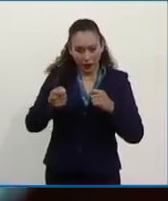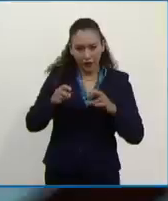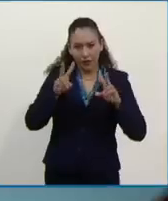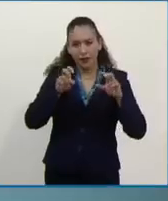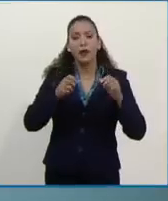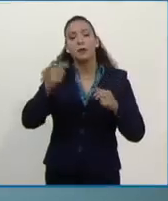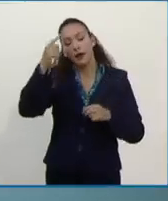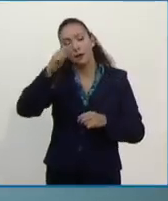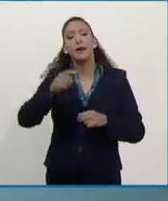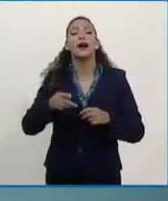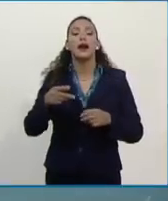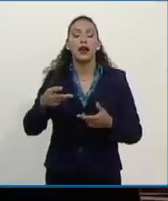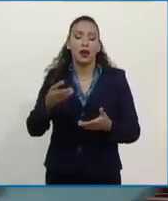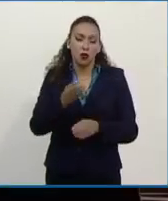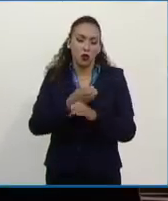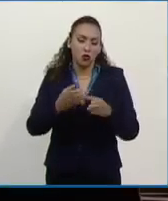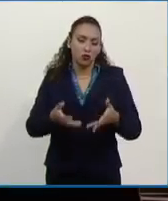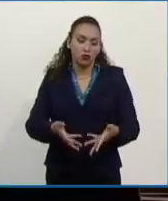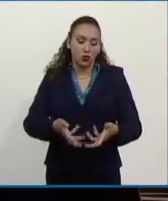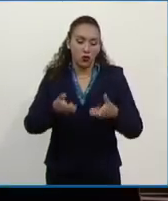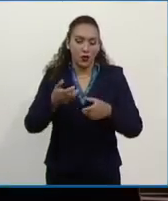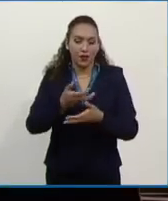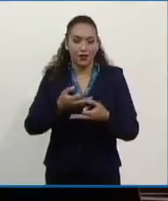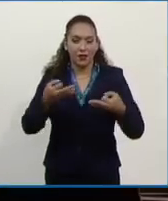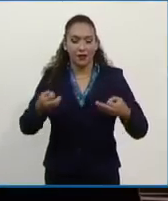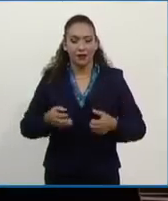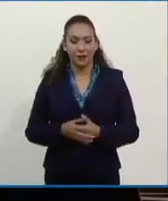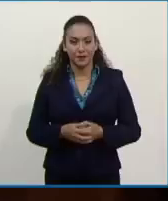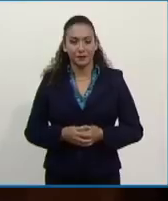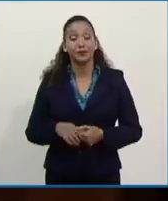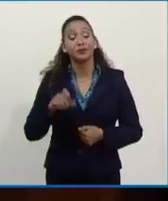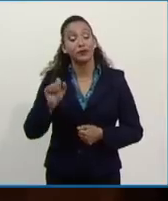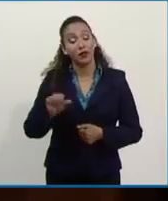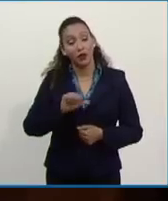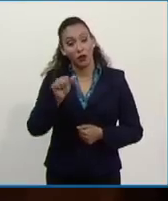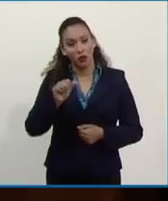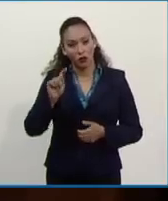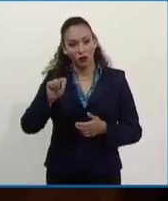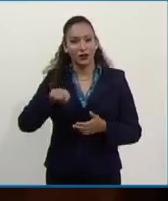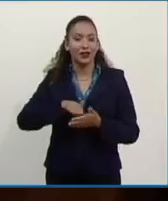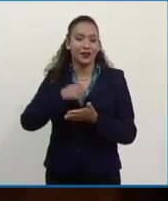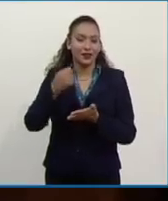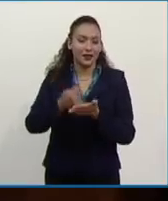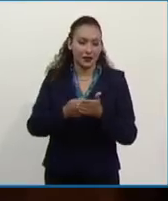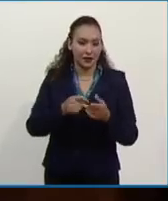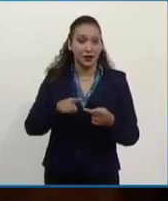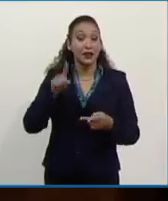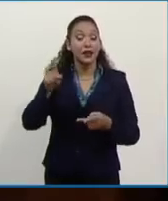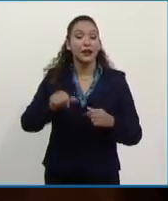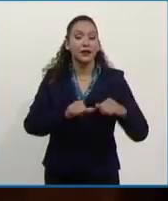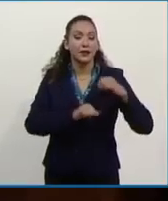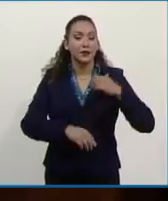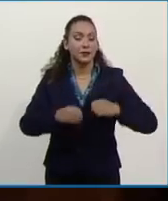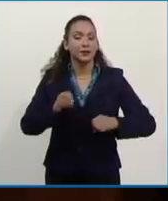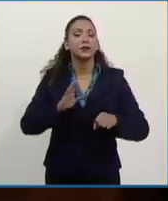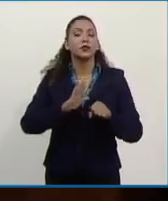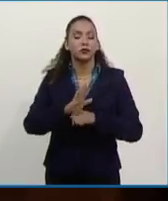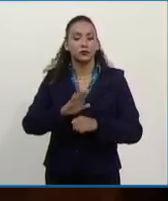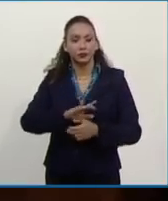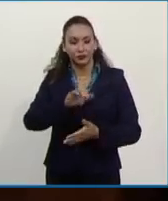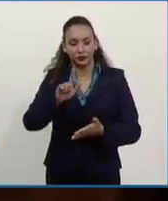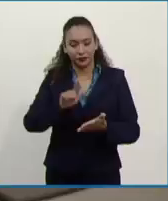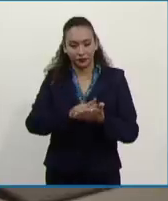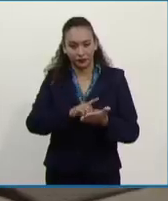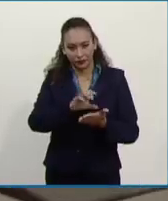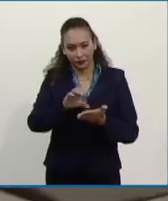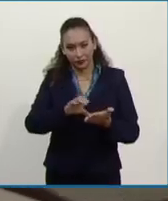hidrocarburos. También resolvió acciones promovidas por el Congreso de Tamaulipas y el Poder Ejecutivo Federal contra disposiciones de la